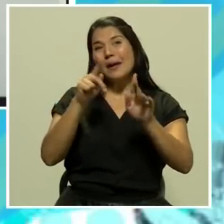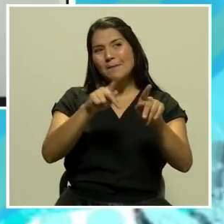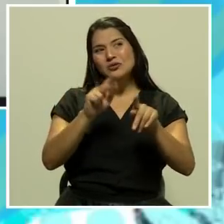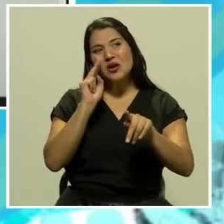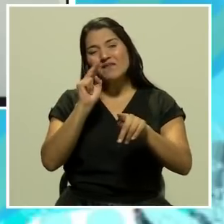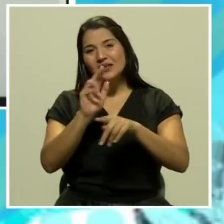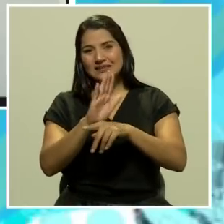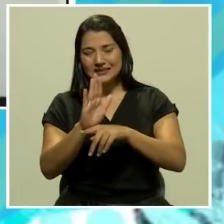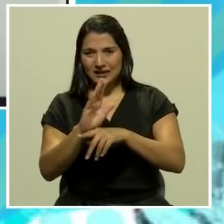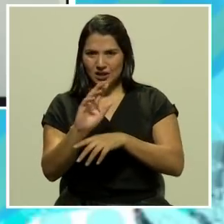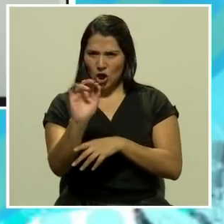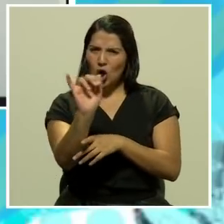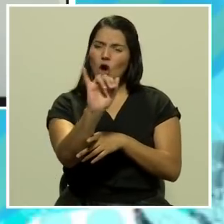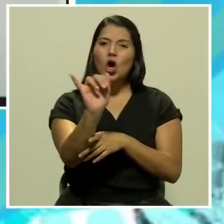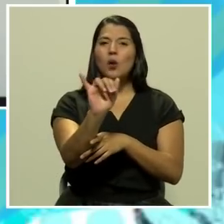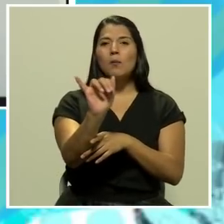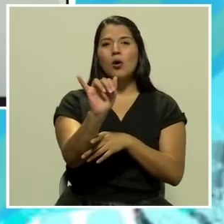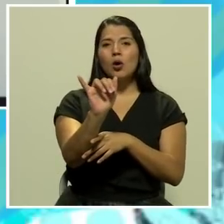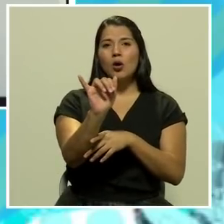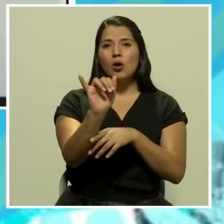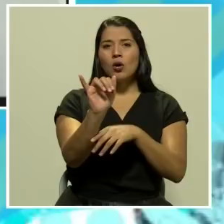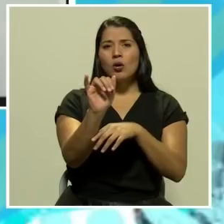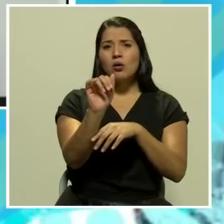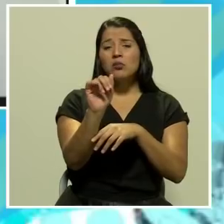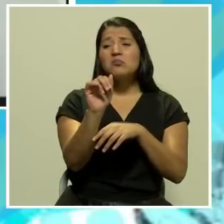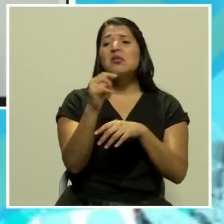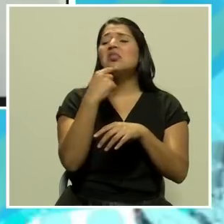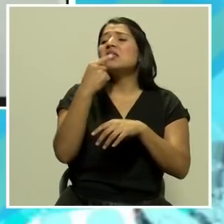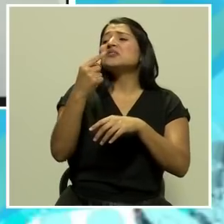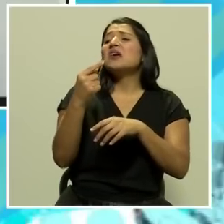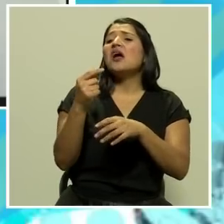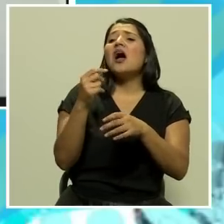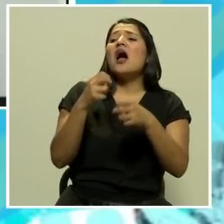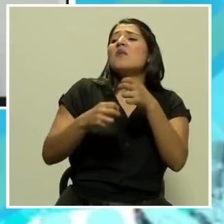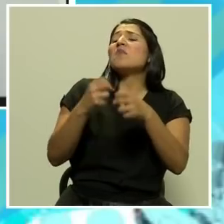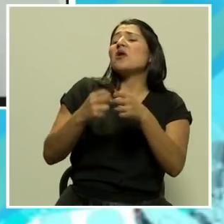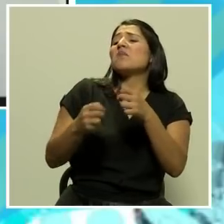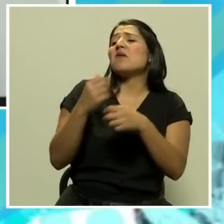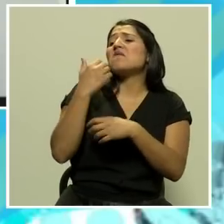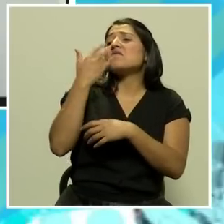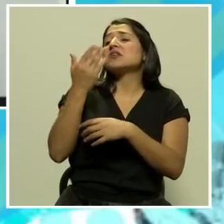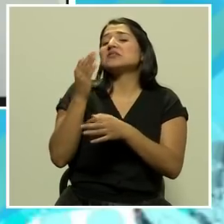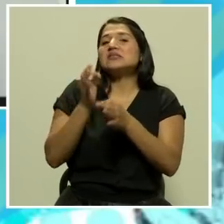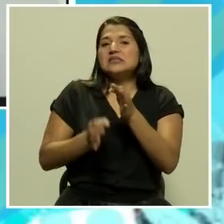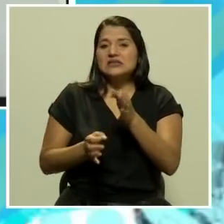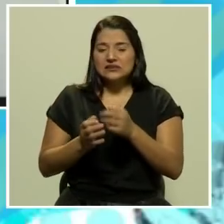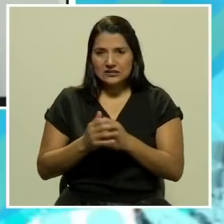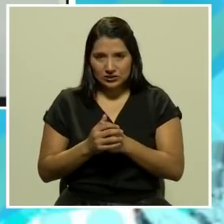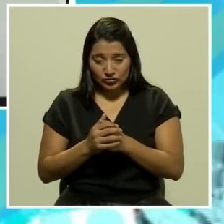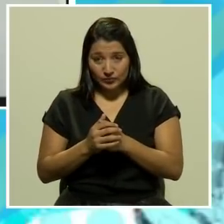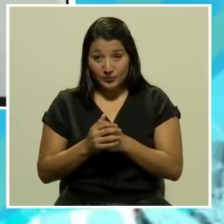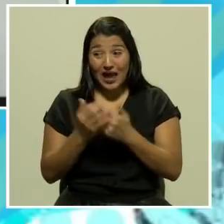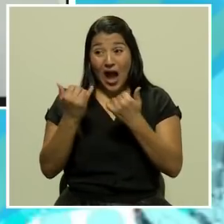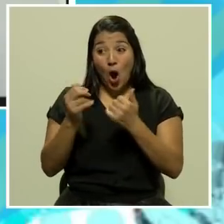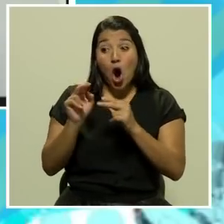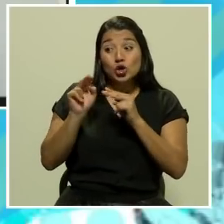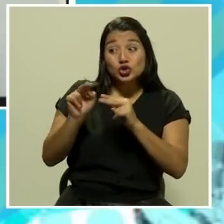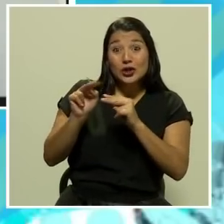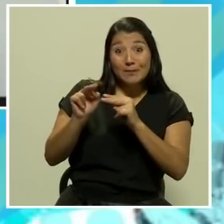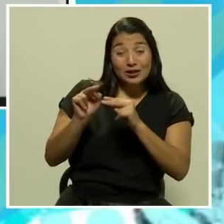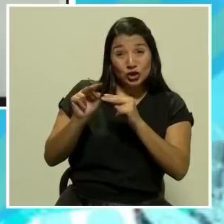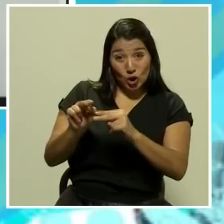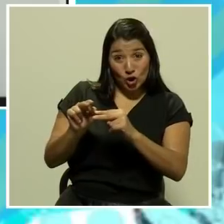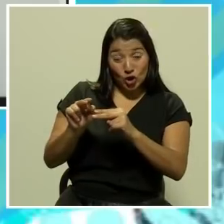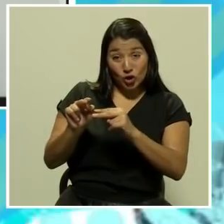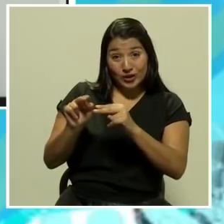un centímetro de problema. El observatorio de la sociedad civil del COVID-19